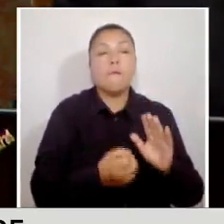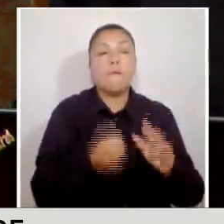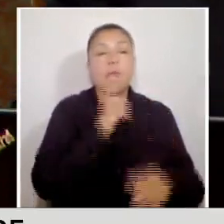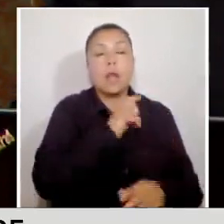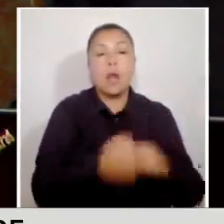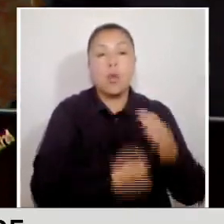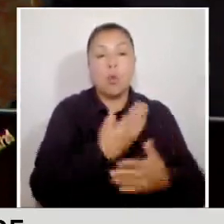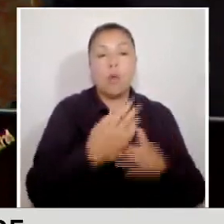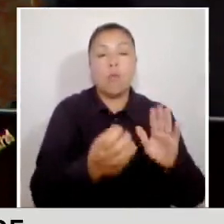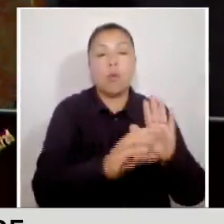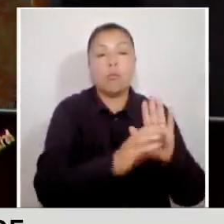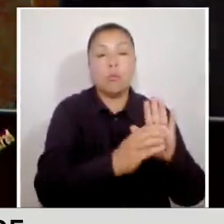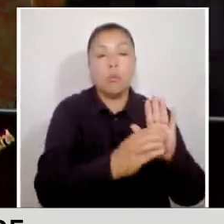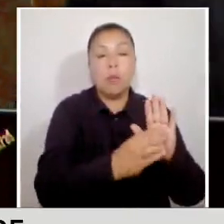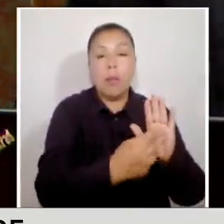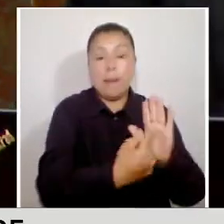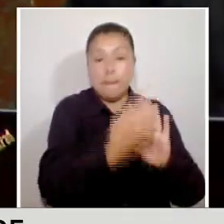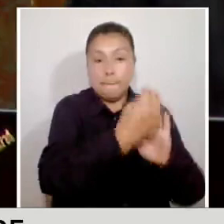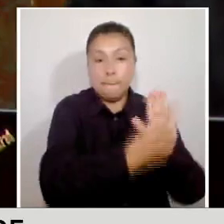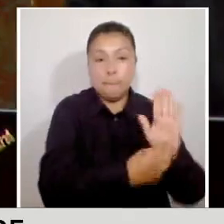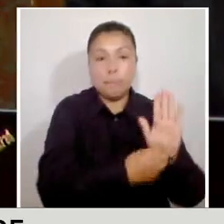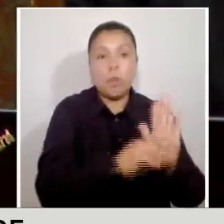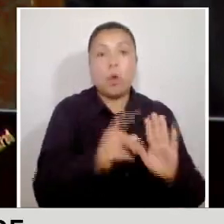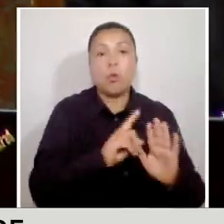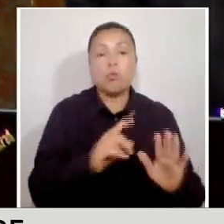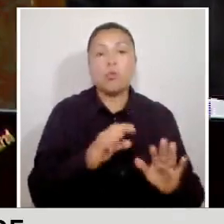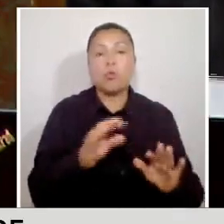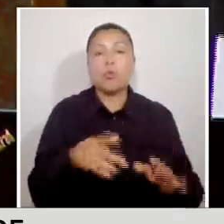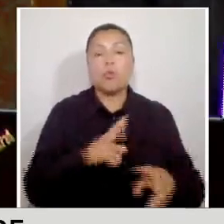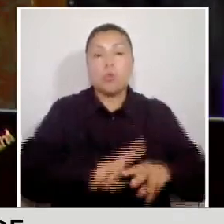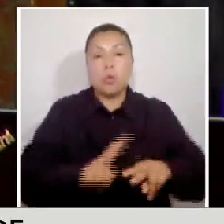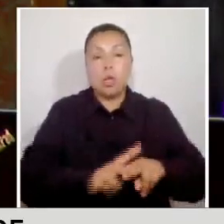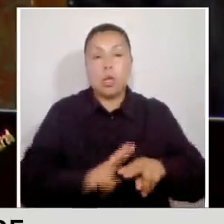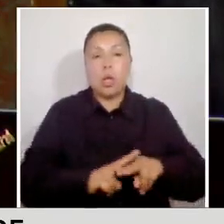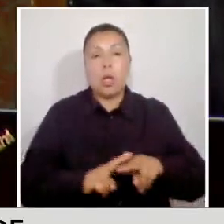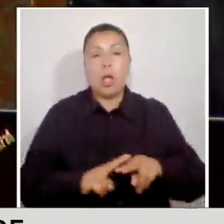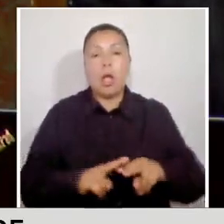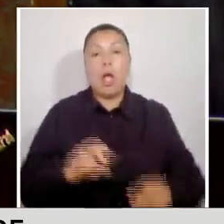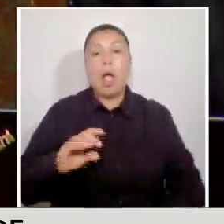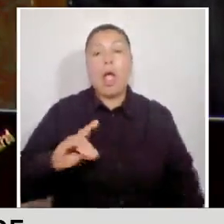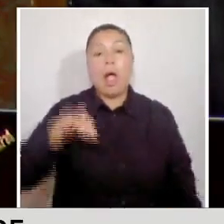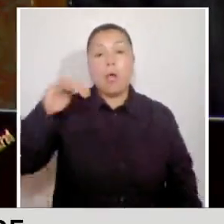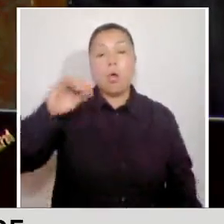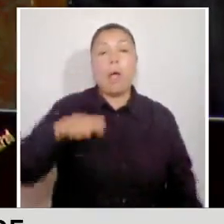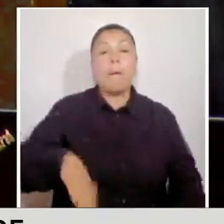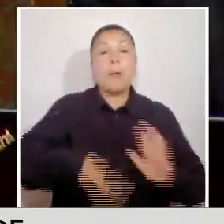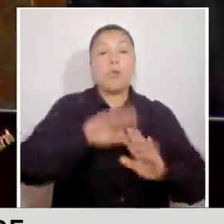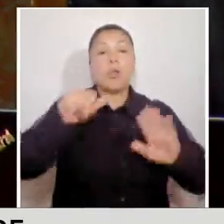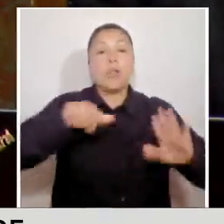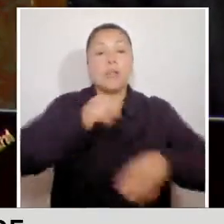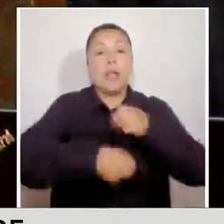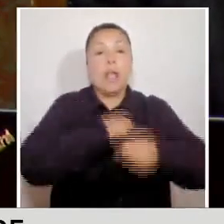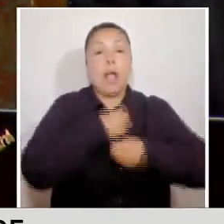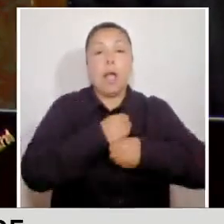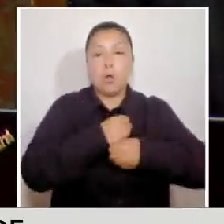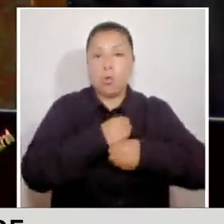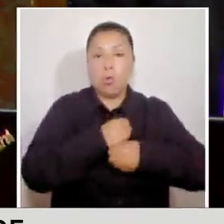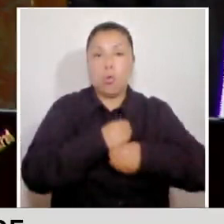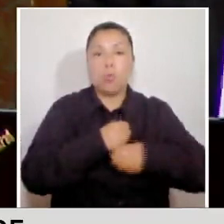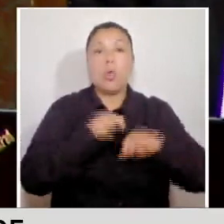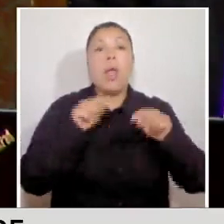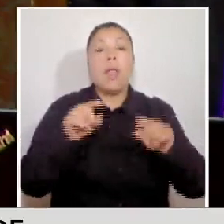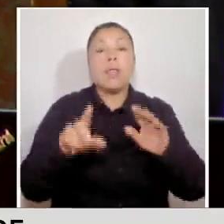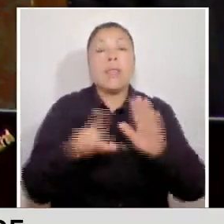en el inciso precedente no resultará aplicable tratándose de adolescentes mayores de 16 años respecto de aquellos delitos